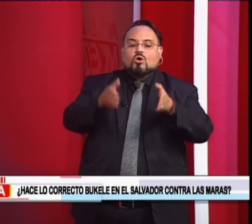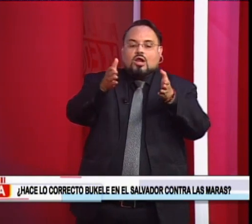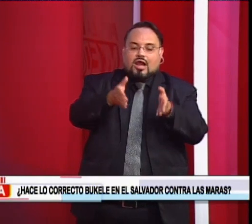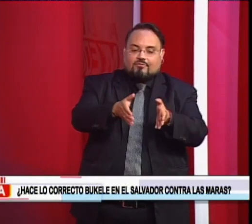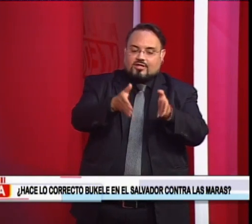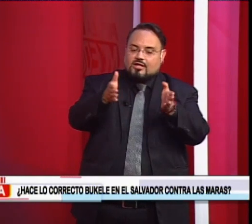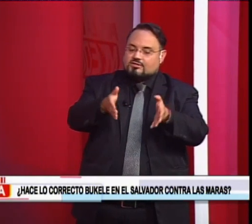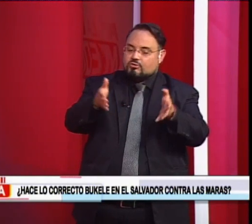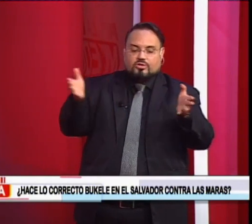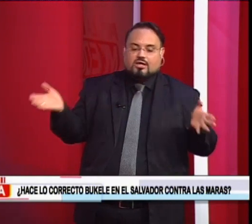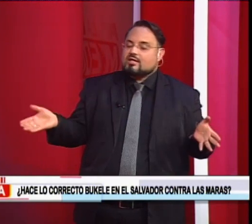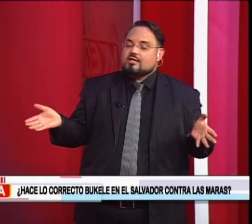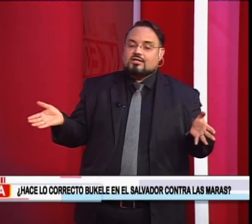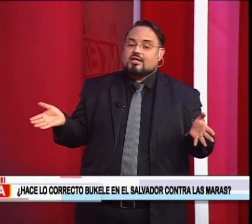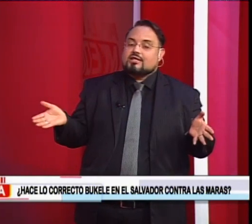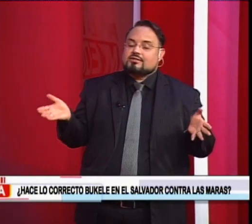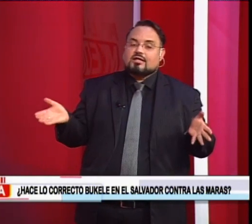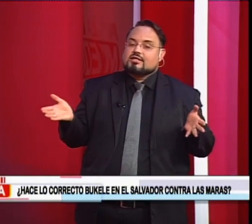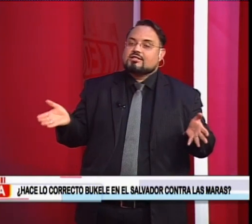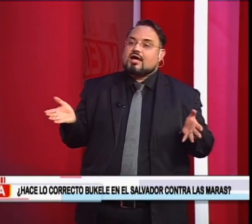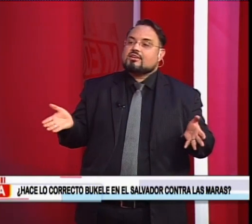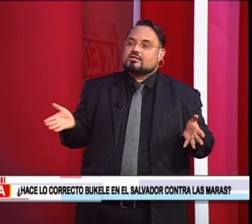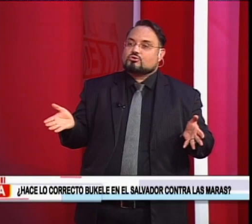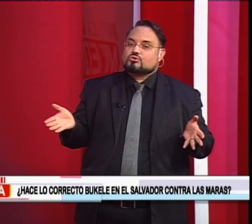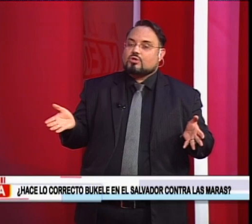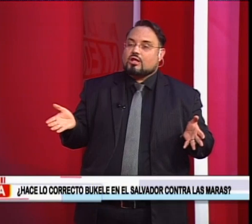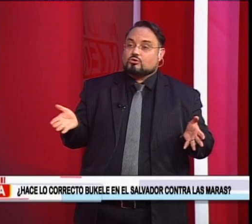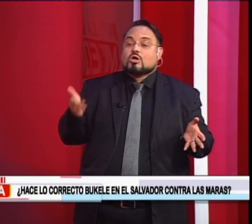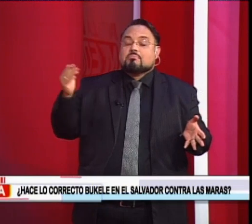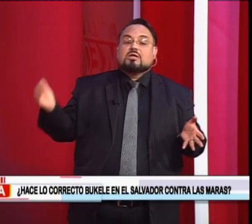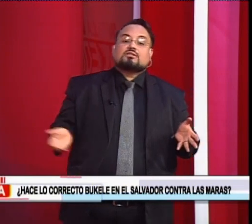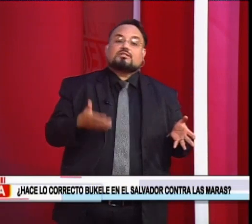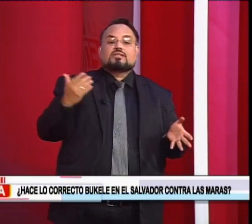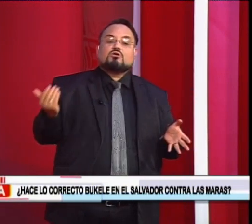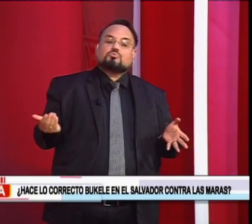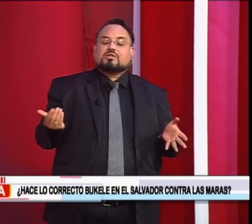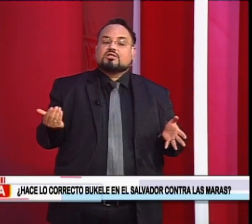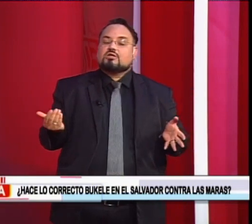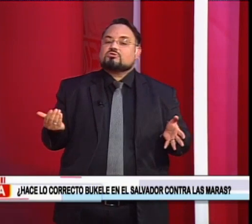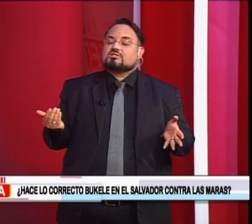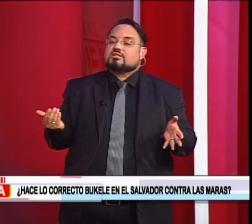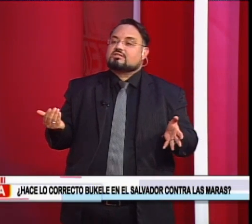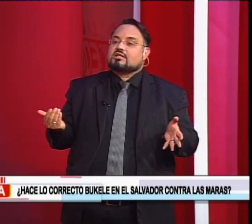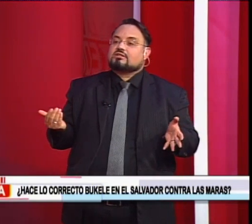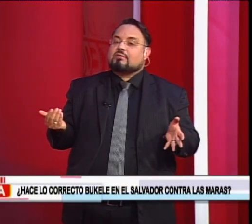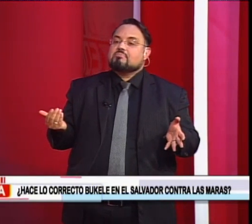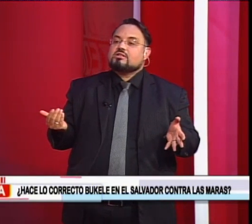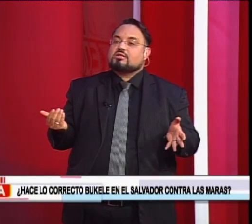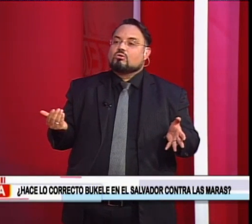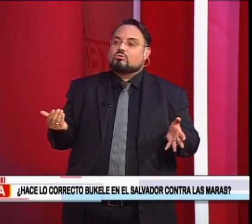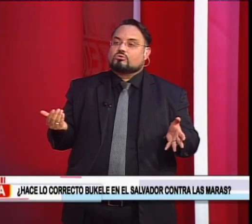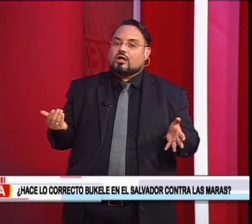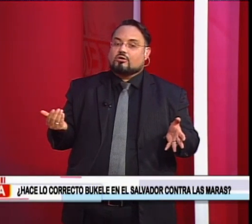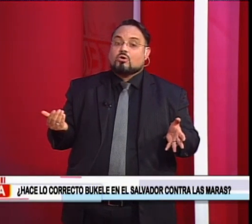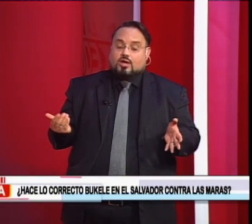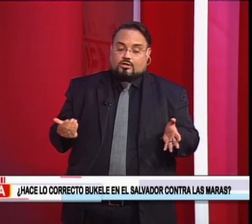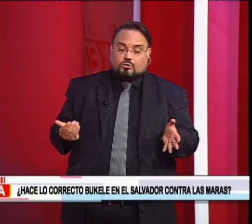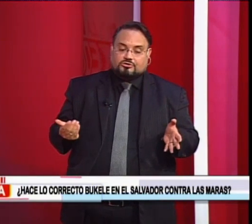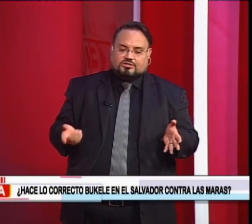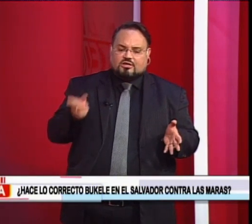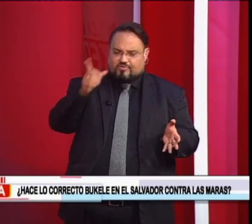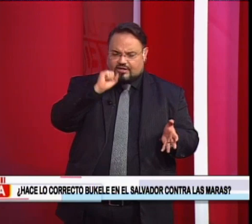estado la vida la seguridad y la integridad de sus ciudadanos mientras que los pandilleros hacen exactamente lo contrario